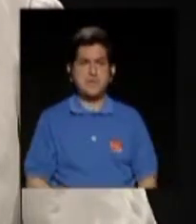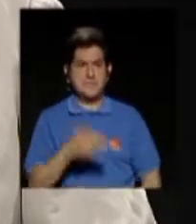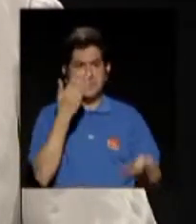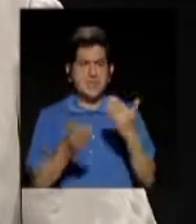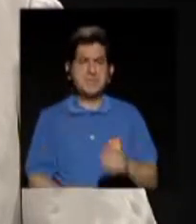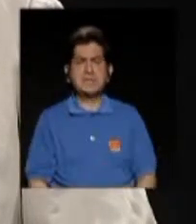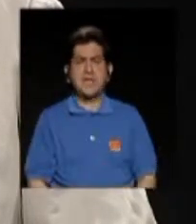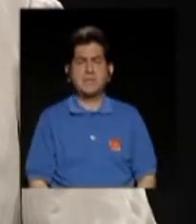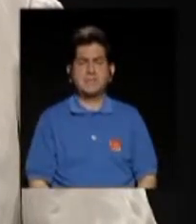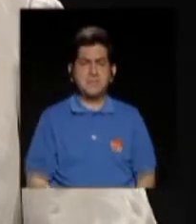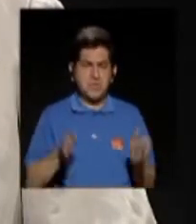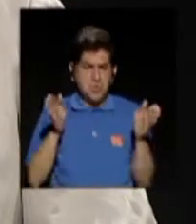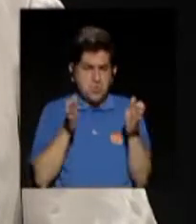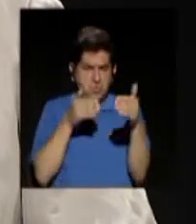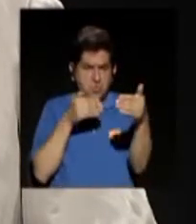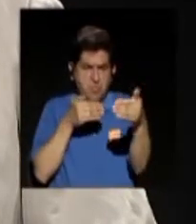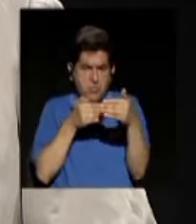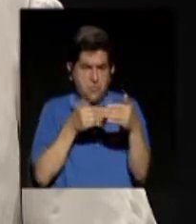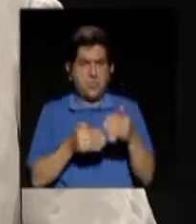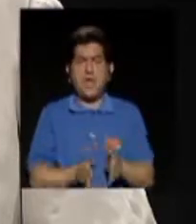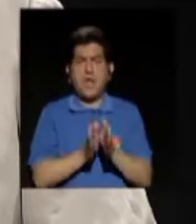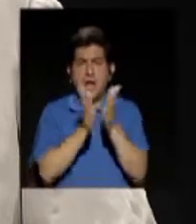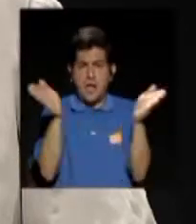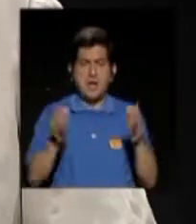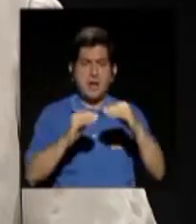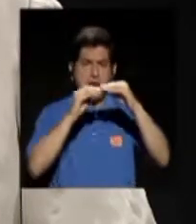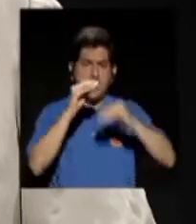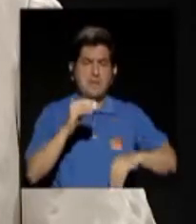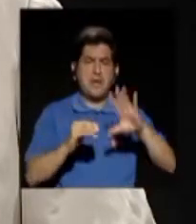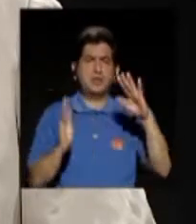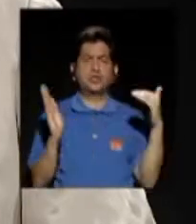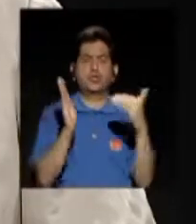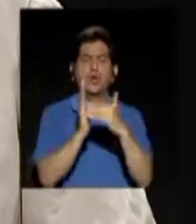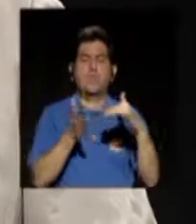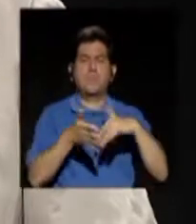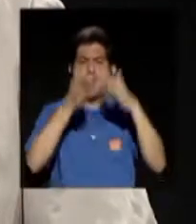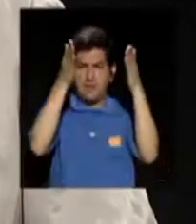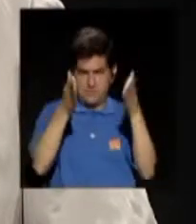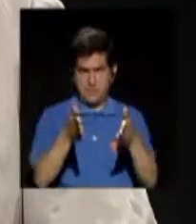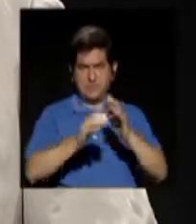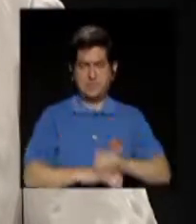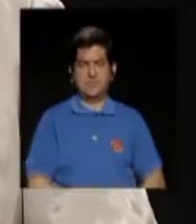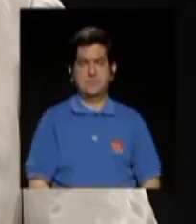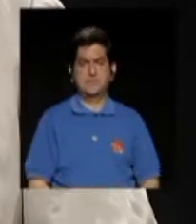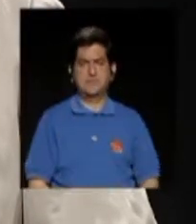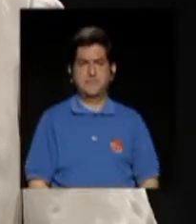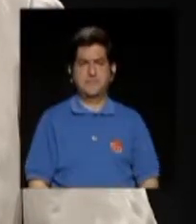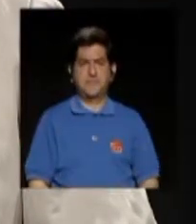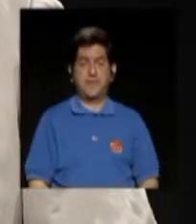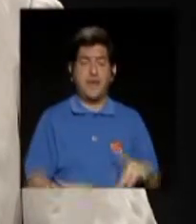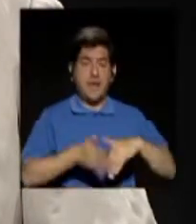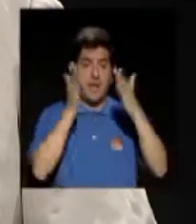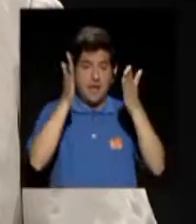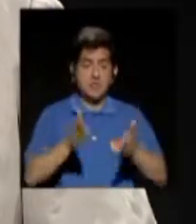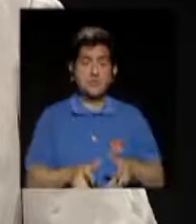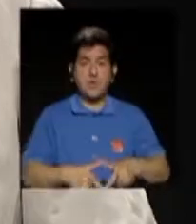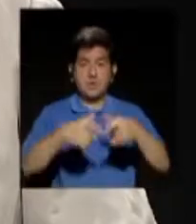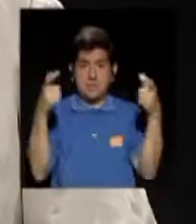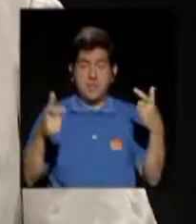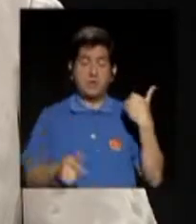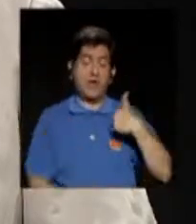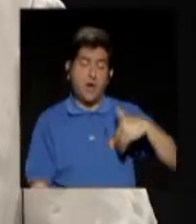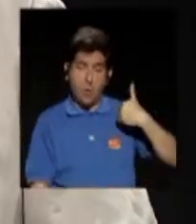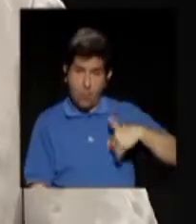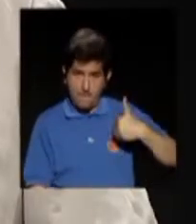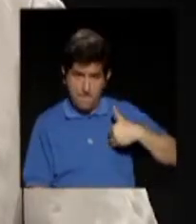relativamente pequeñas estoy hablando en general de menos de 5.000 estudiantes, estudiantes que en su mayoría eran